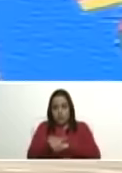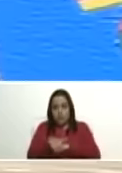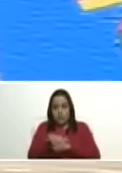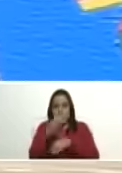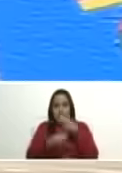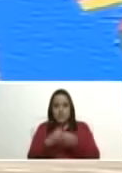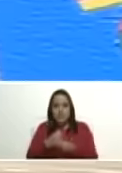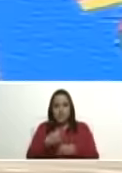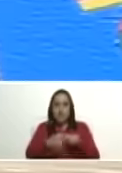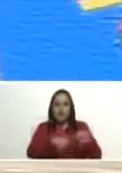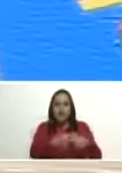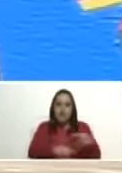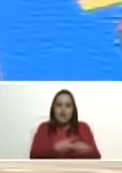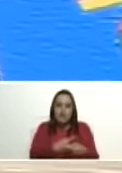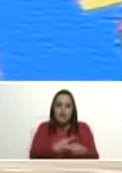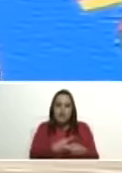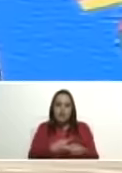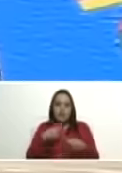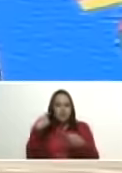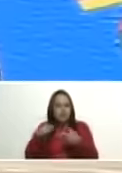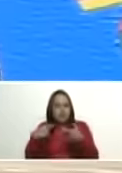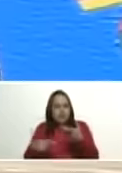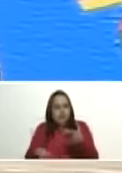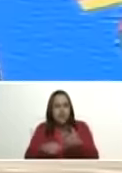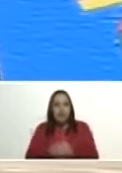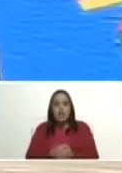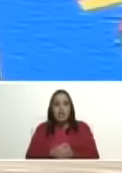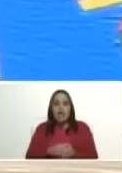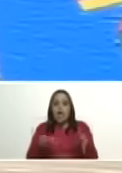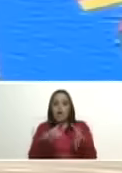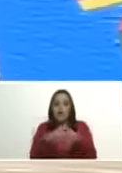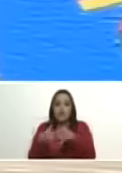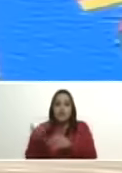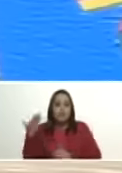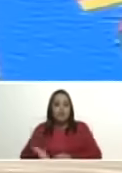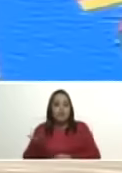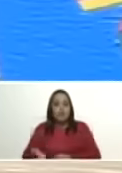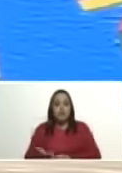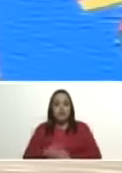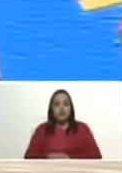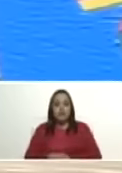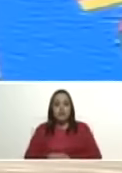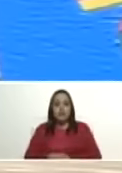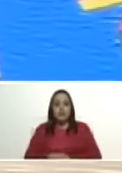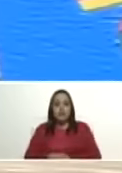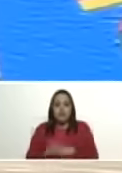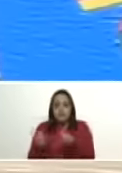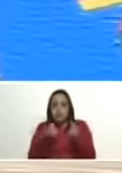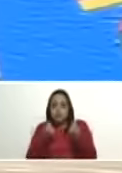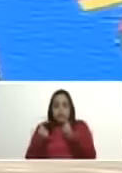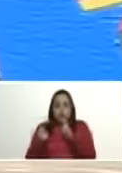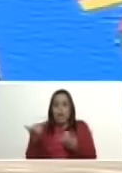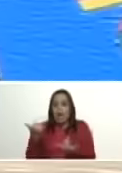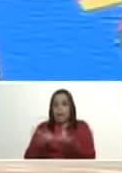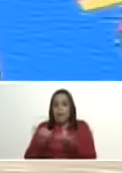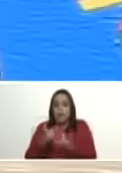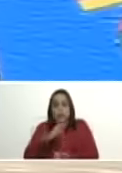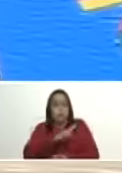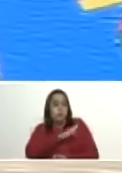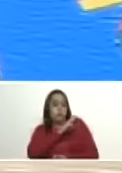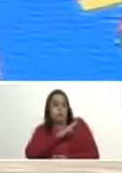influyeron en factores, en fracciones importantes de la oligarquía, de los apellidos